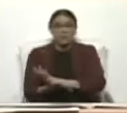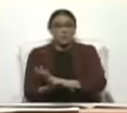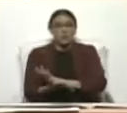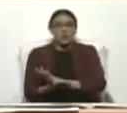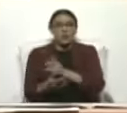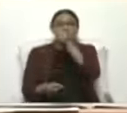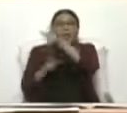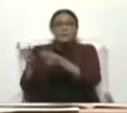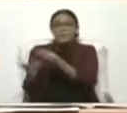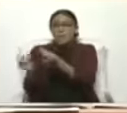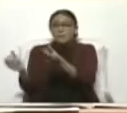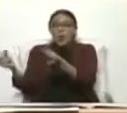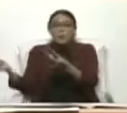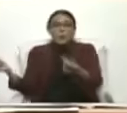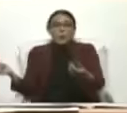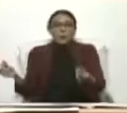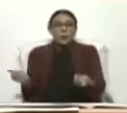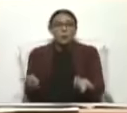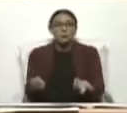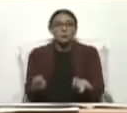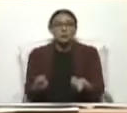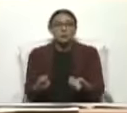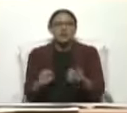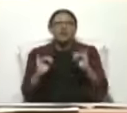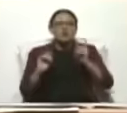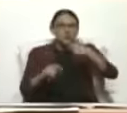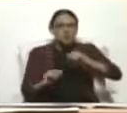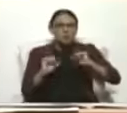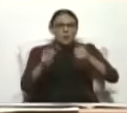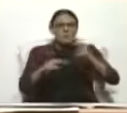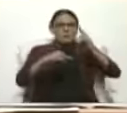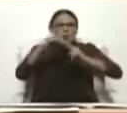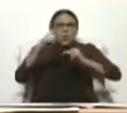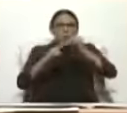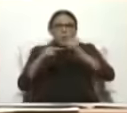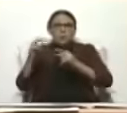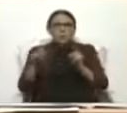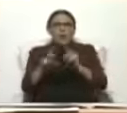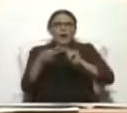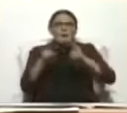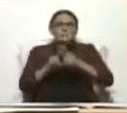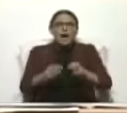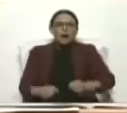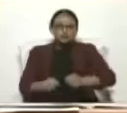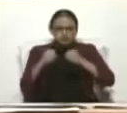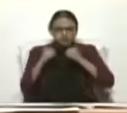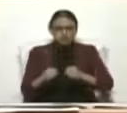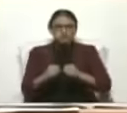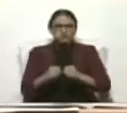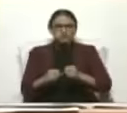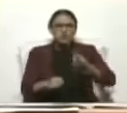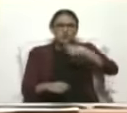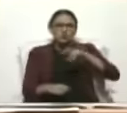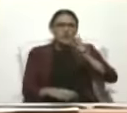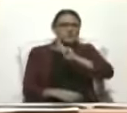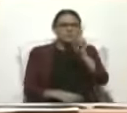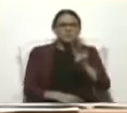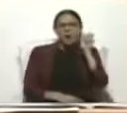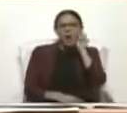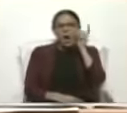Desaparecieron. Comenzó a construirse una paz sólida, verdadera, el venezolano, la venezolana. No hablo nada más del